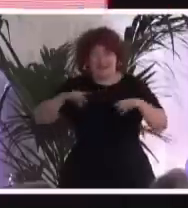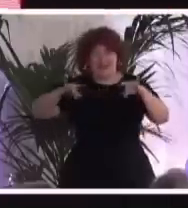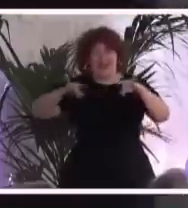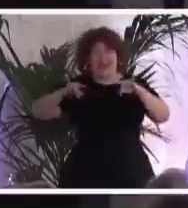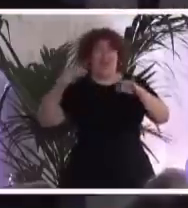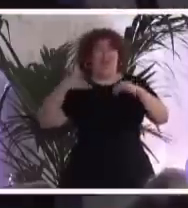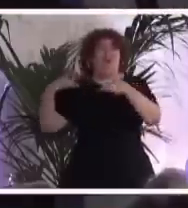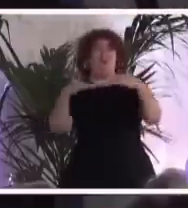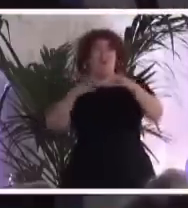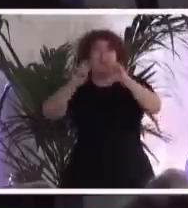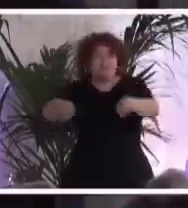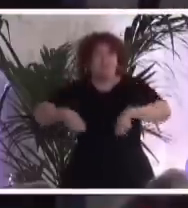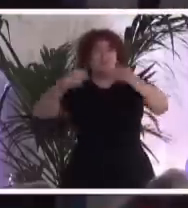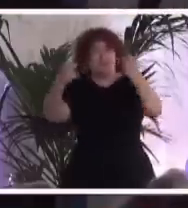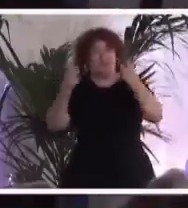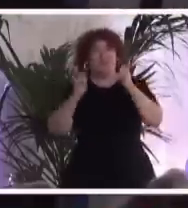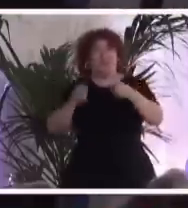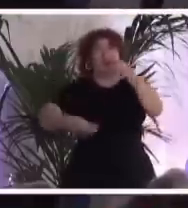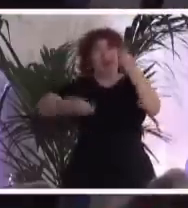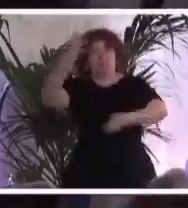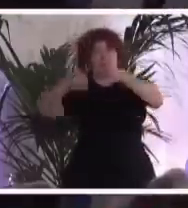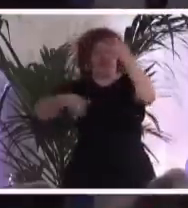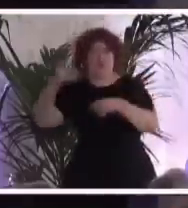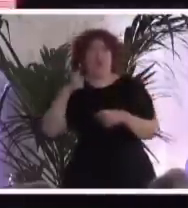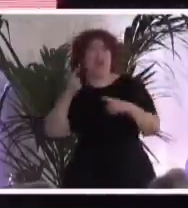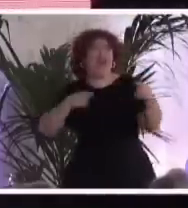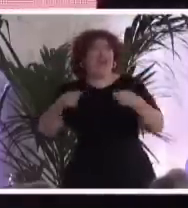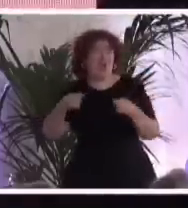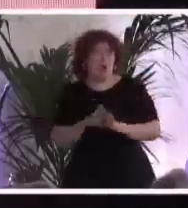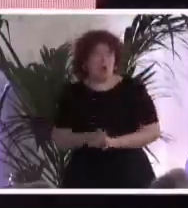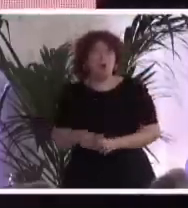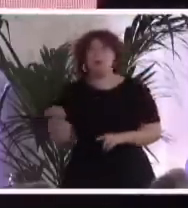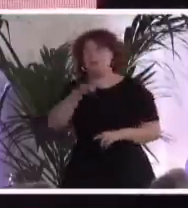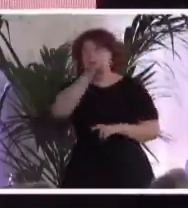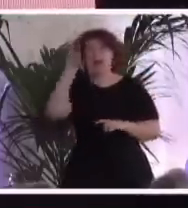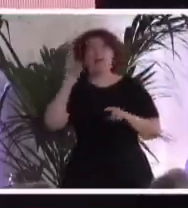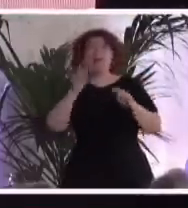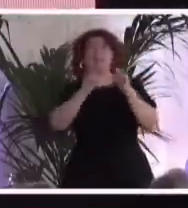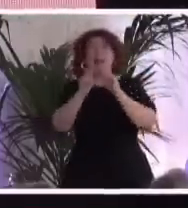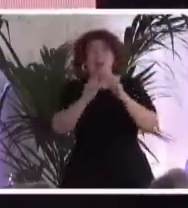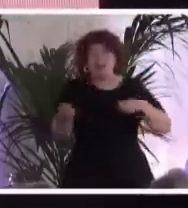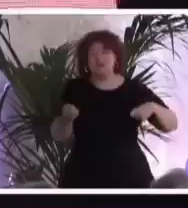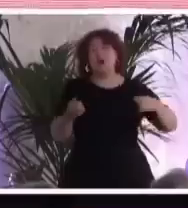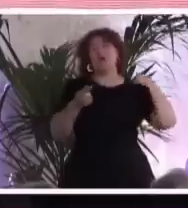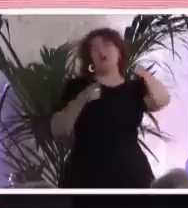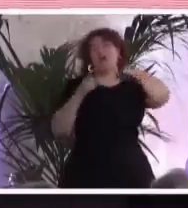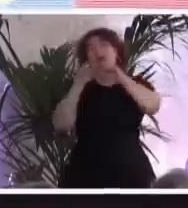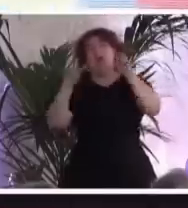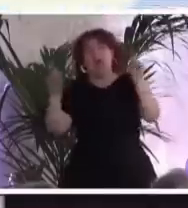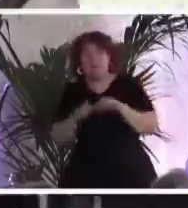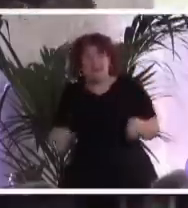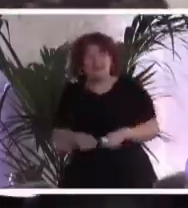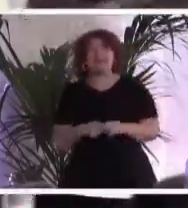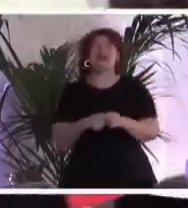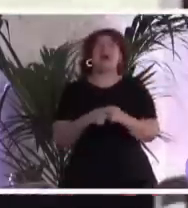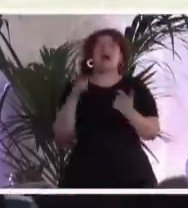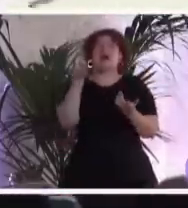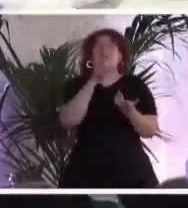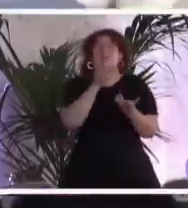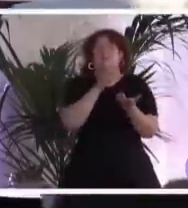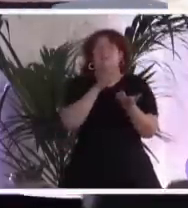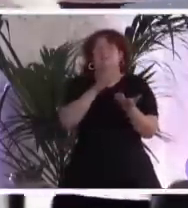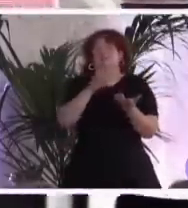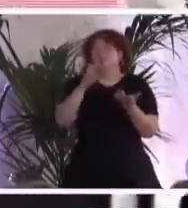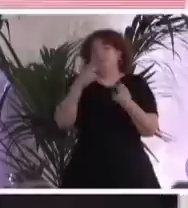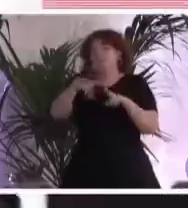jefe hiciera negocios está el periodismo en Madrid está la empresa en Madrid la política en Madrid como para hacer una serie verdad